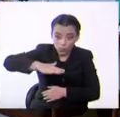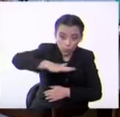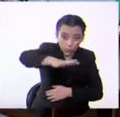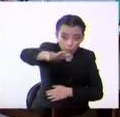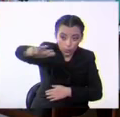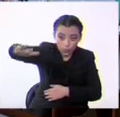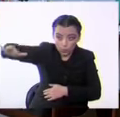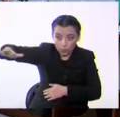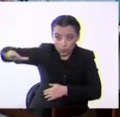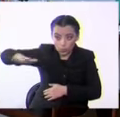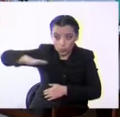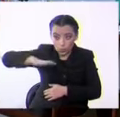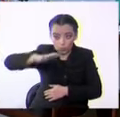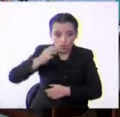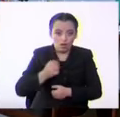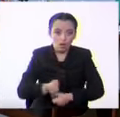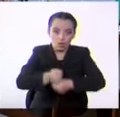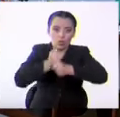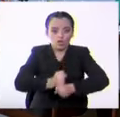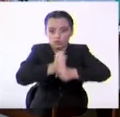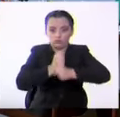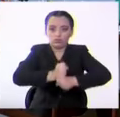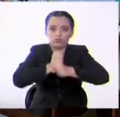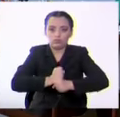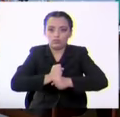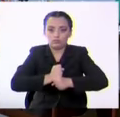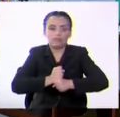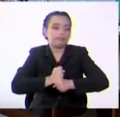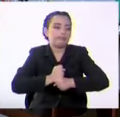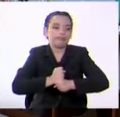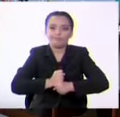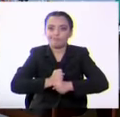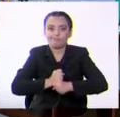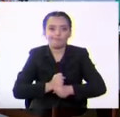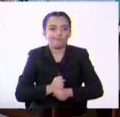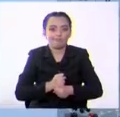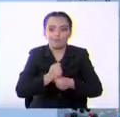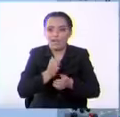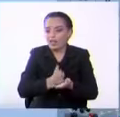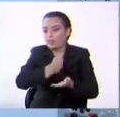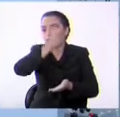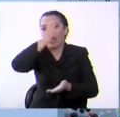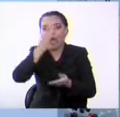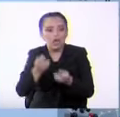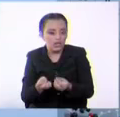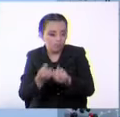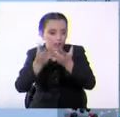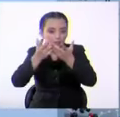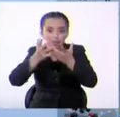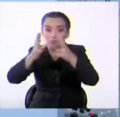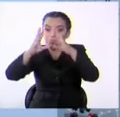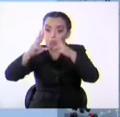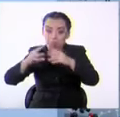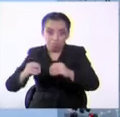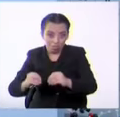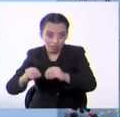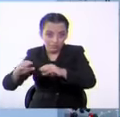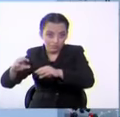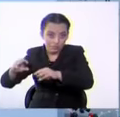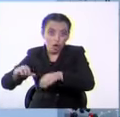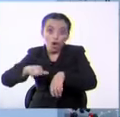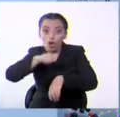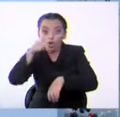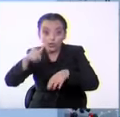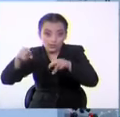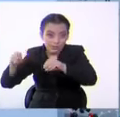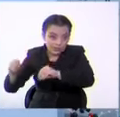las especies o se extinguen o deberán irse. Algunas pueden irse, pero otras no lo harán.